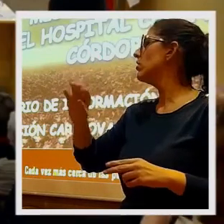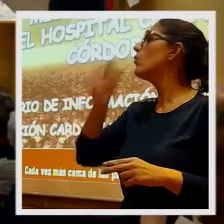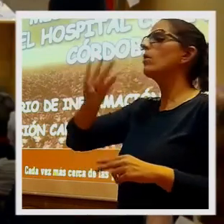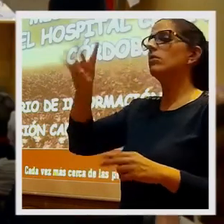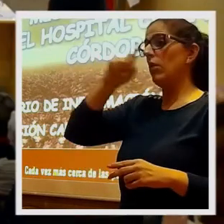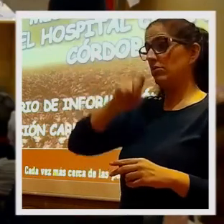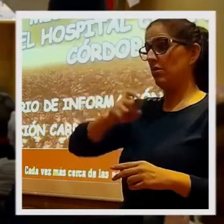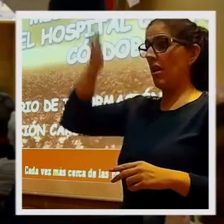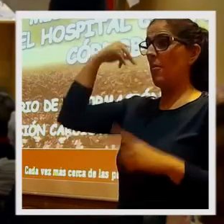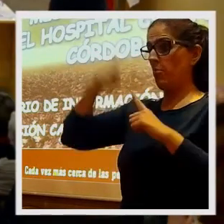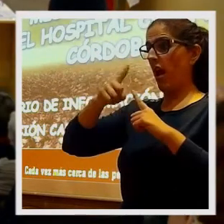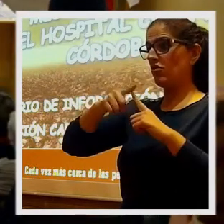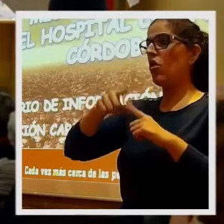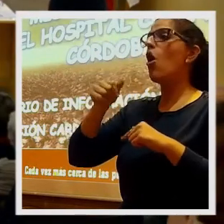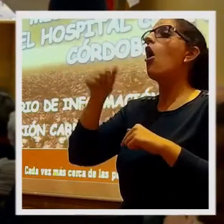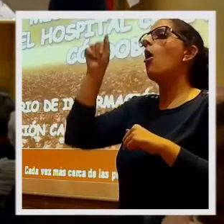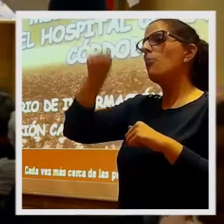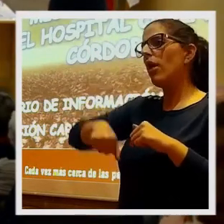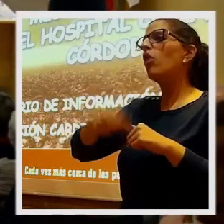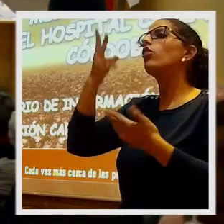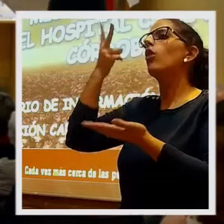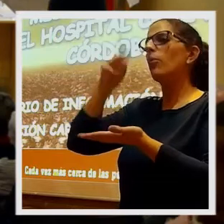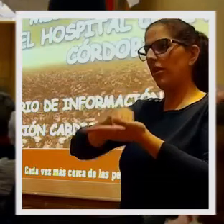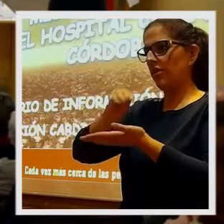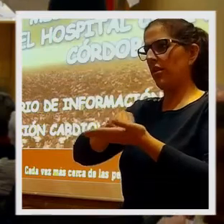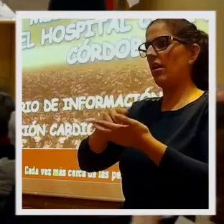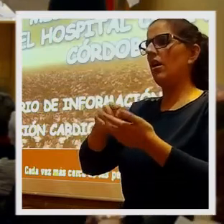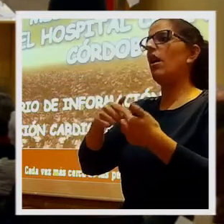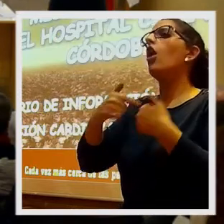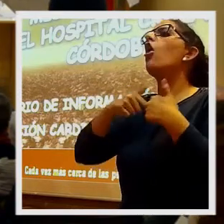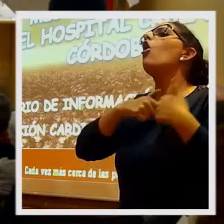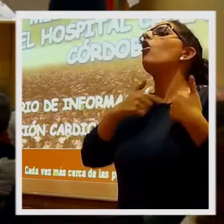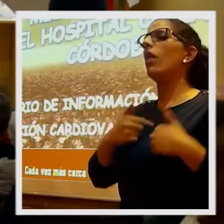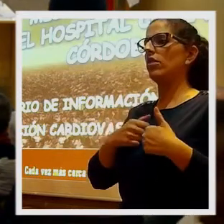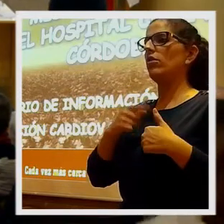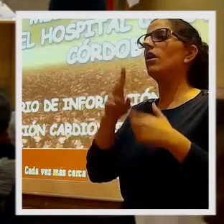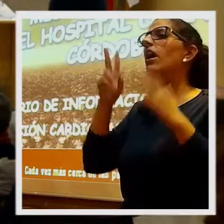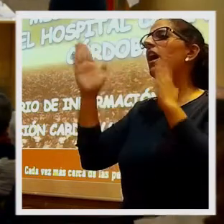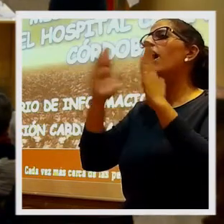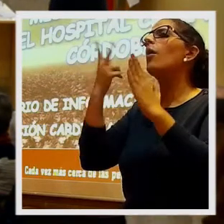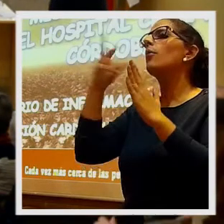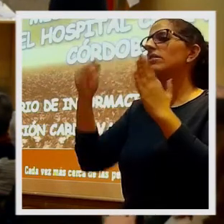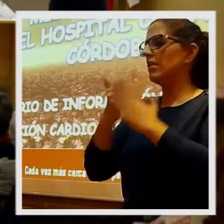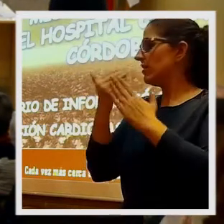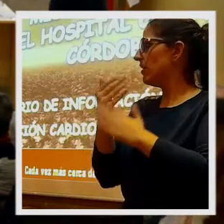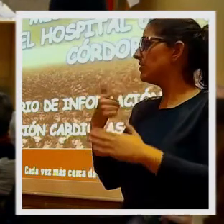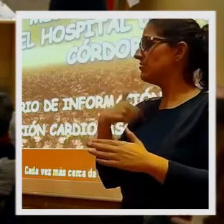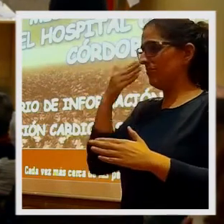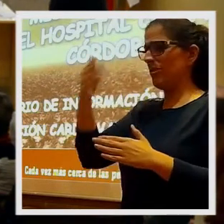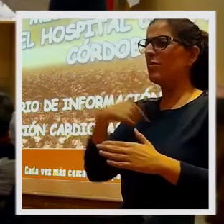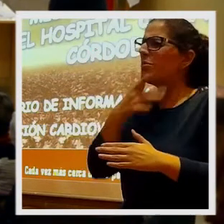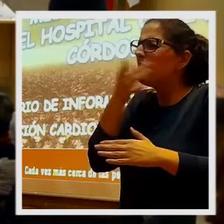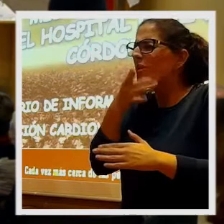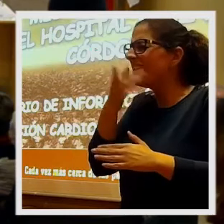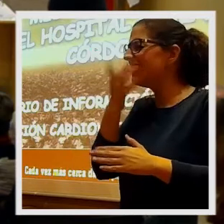años y el pasado mes de mayo fui operado dos veces de corazón en un periodo de 20 días. Decirle que me da muchísima vergüenza el marrón que hemos